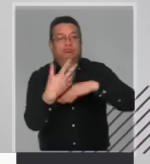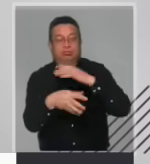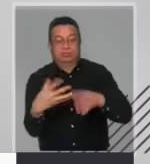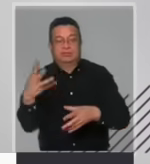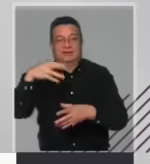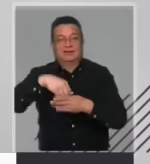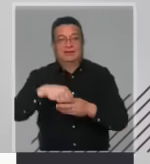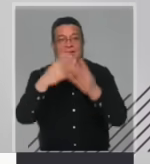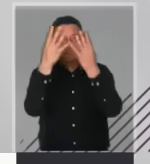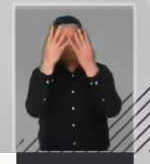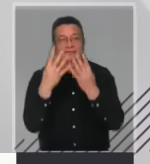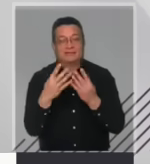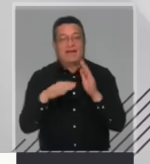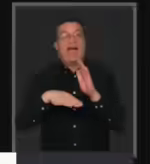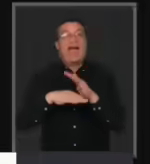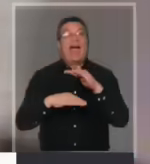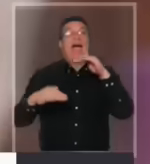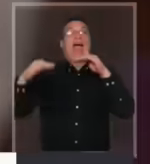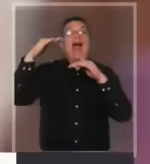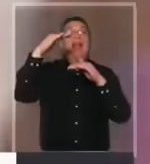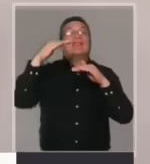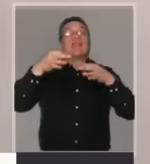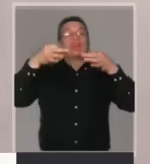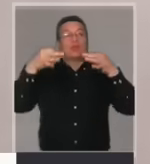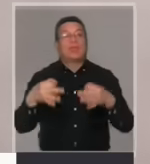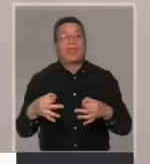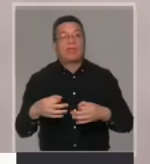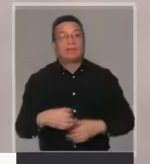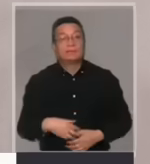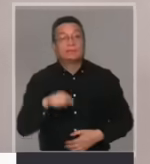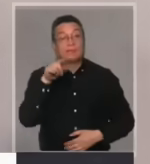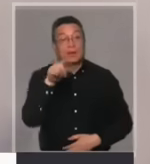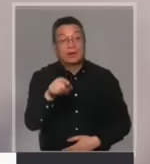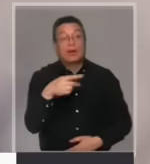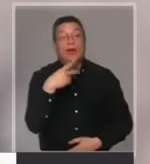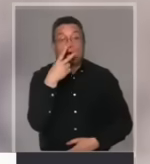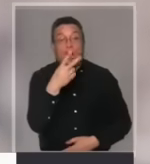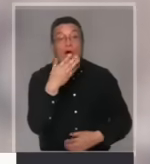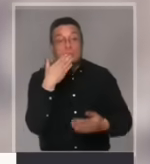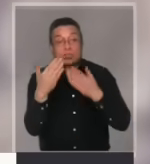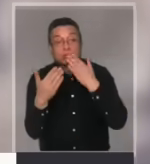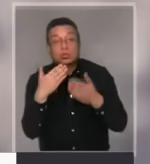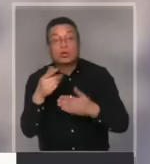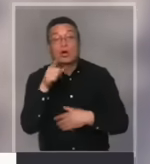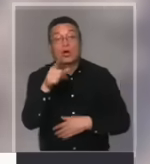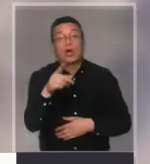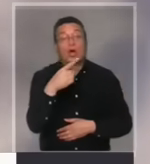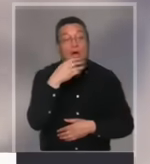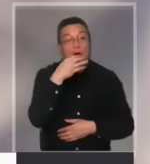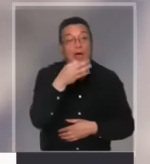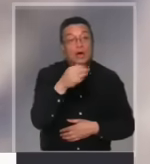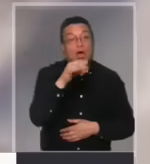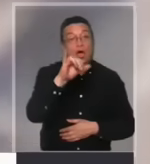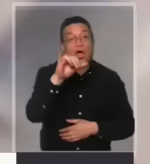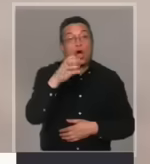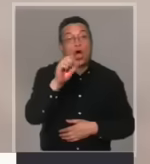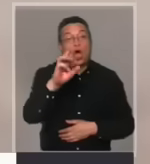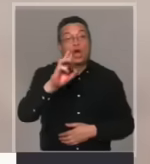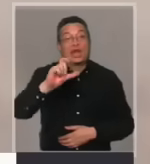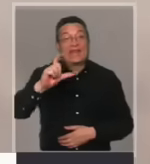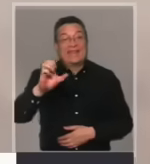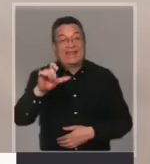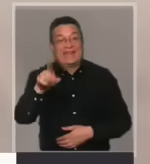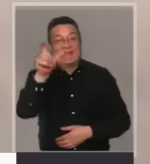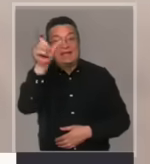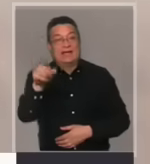la cárcel de alta seguridad. Estaban escuchando principalmente a alguien que le decían el culito, que corresponde a su identidad a